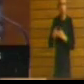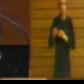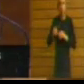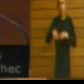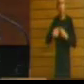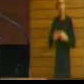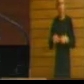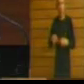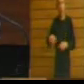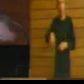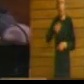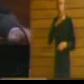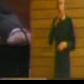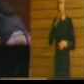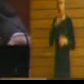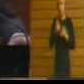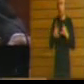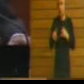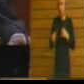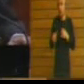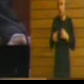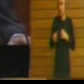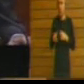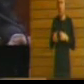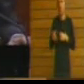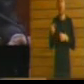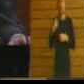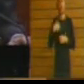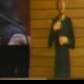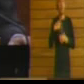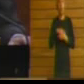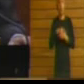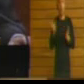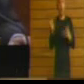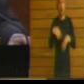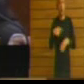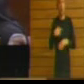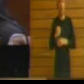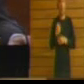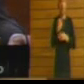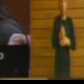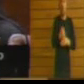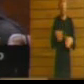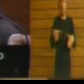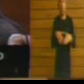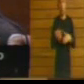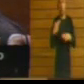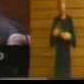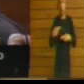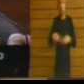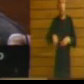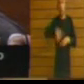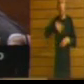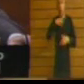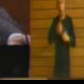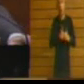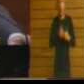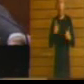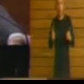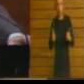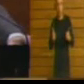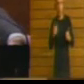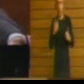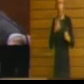tanto, en esa línea, no tengan ninguna duda que contarán con el apoyo de estos grupos parlamentarios que en este momento estamos en la oposición. Y ya